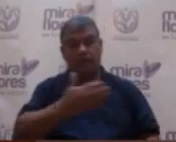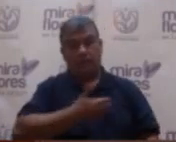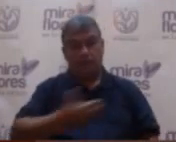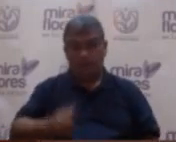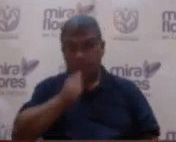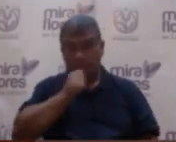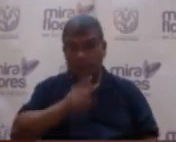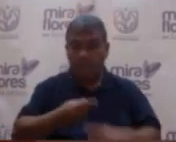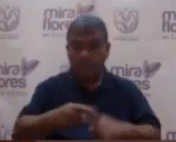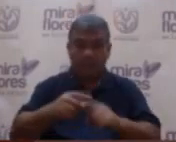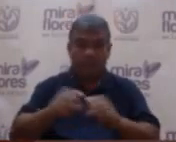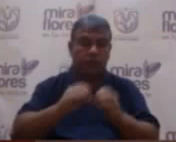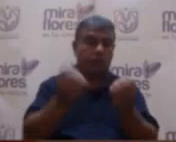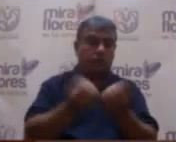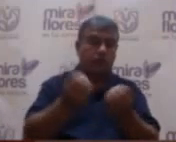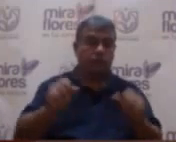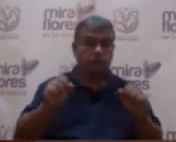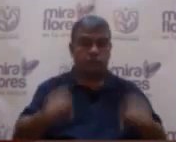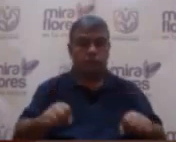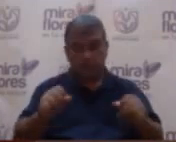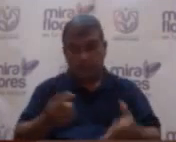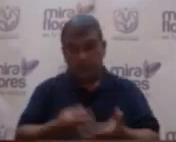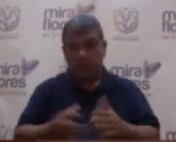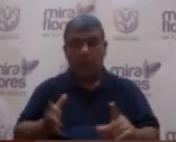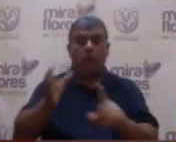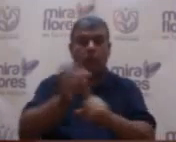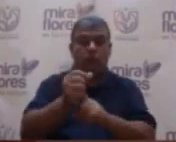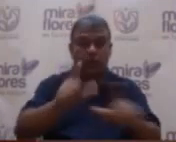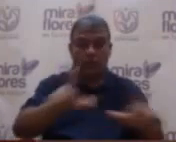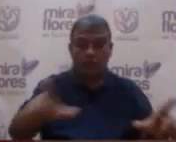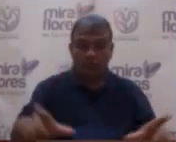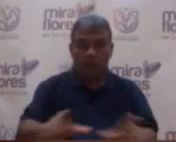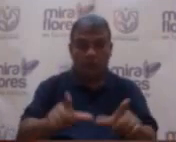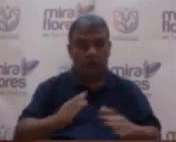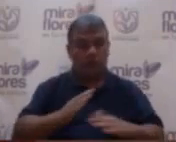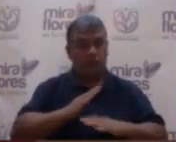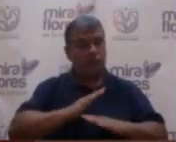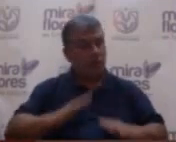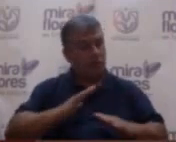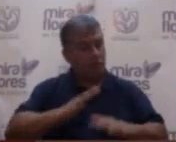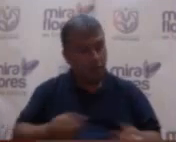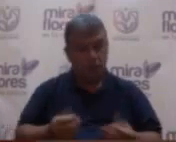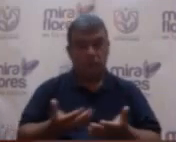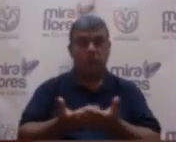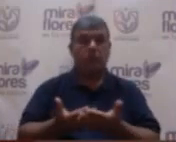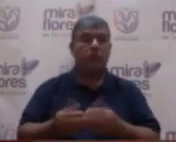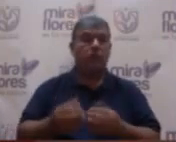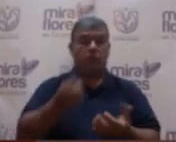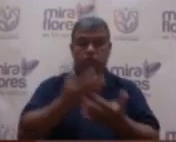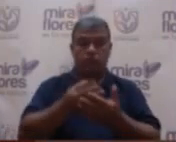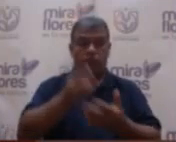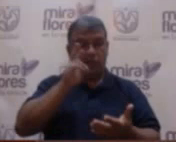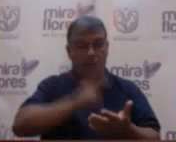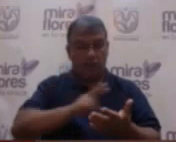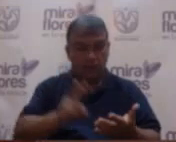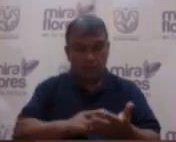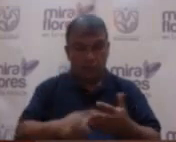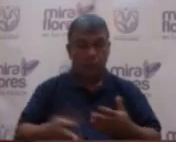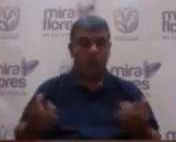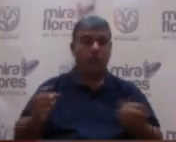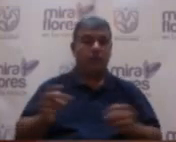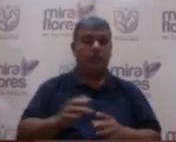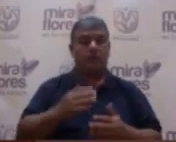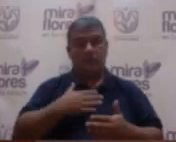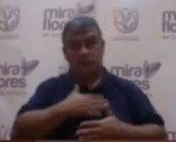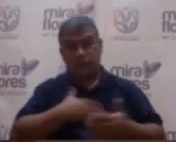la posibilidad de lograr lugares cómodos, confortables, con buena lectura, de entretenimiento y de